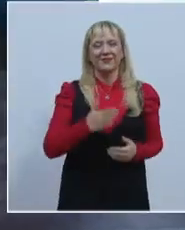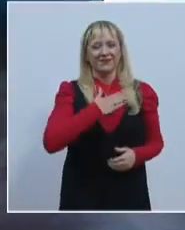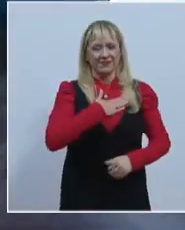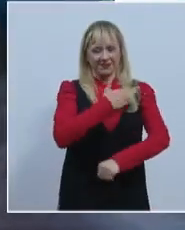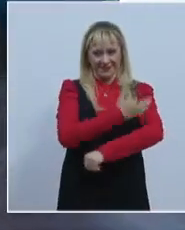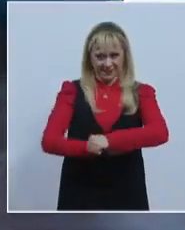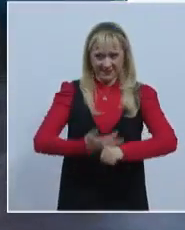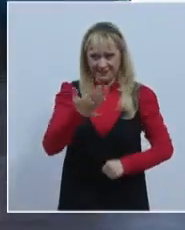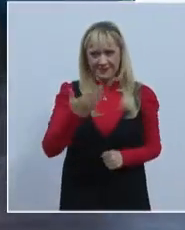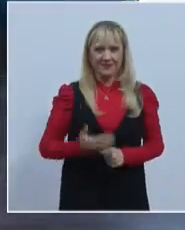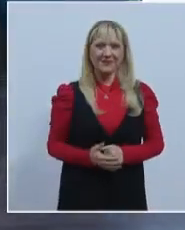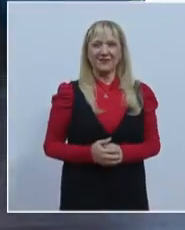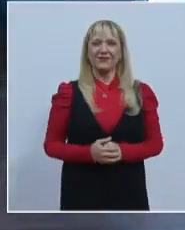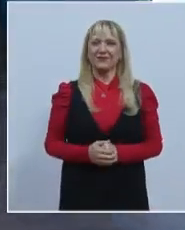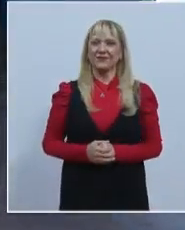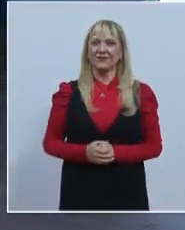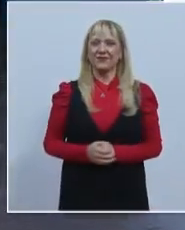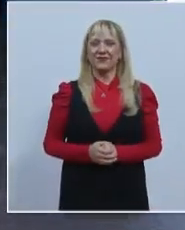buenas tardes.